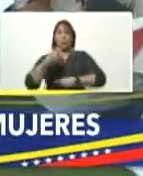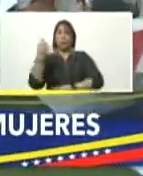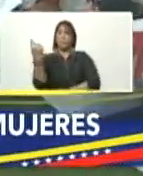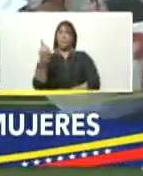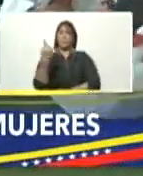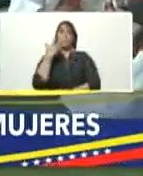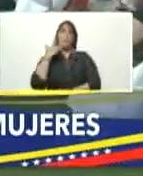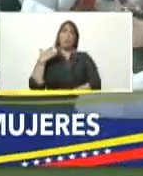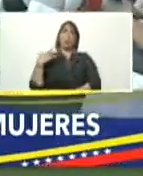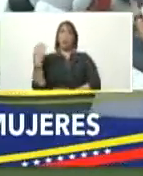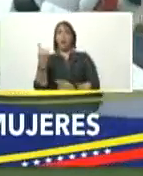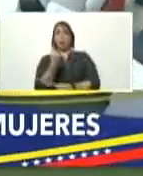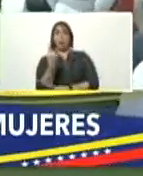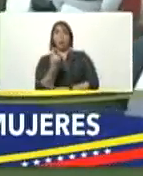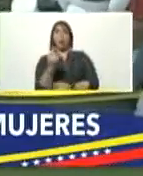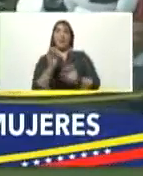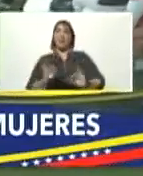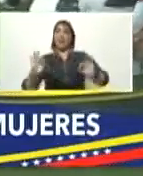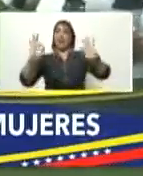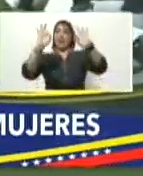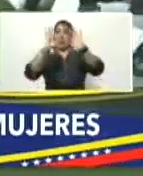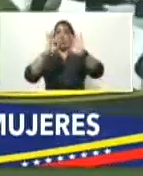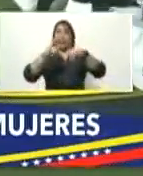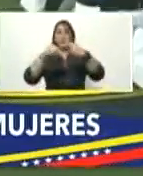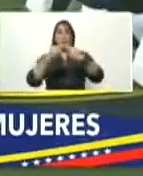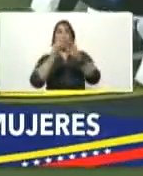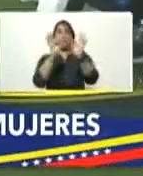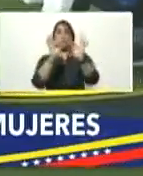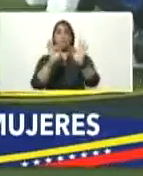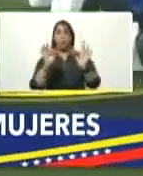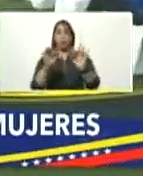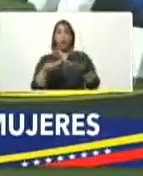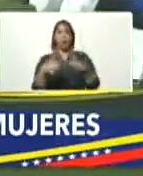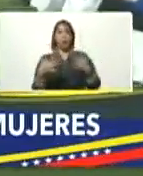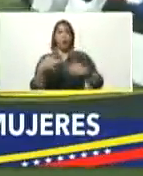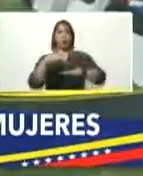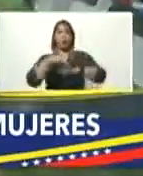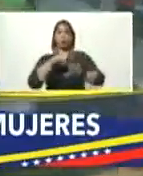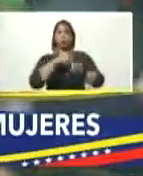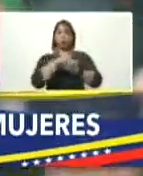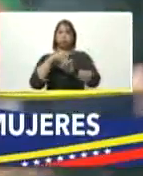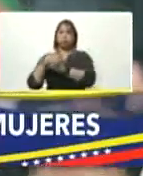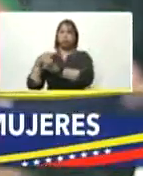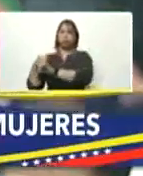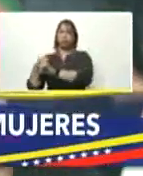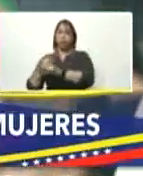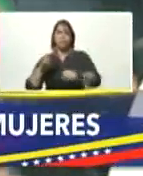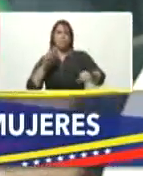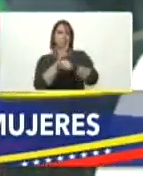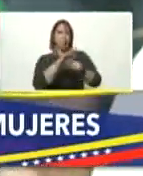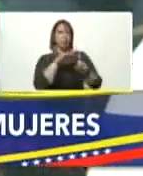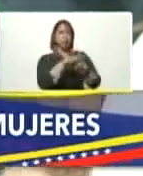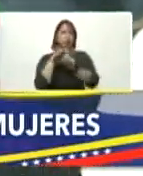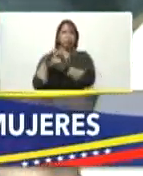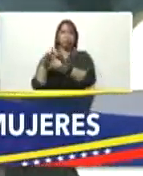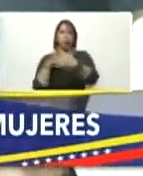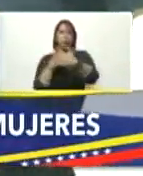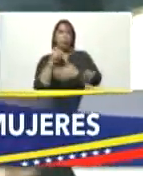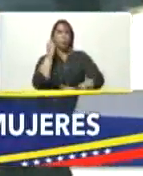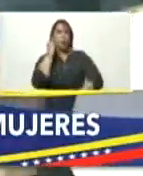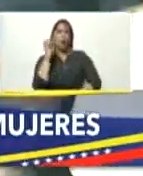para nadie, de ninguna manera, cuando se trate de violencia contra la mujer,